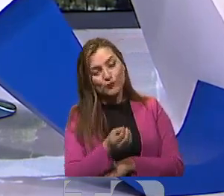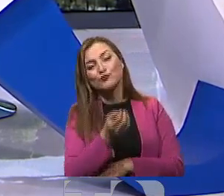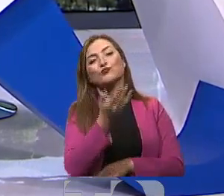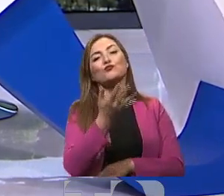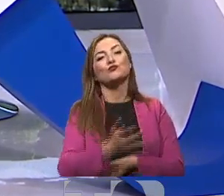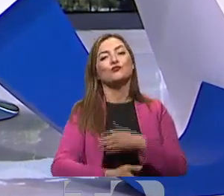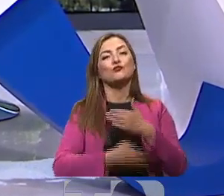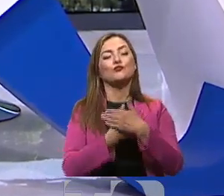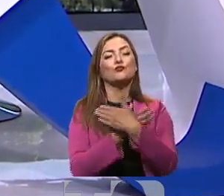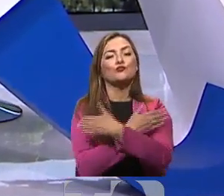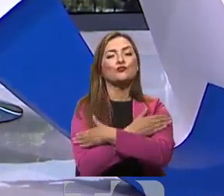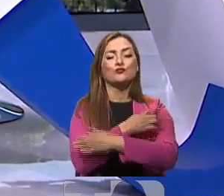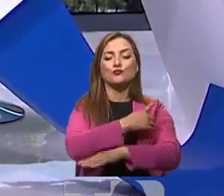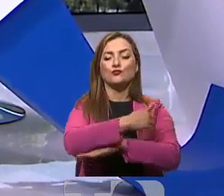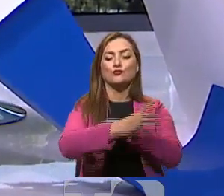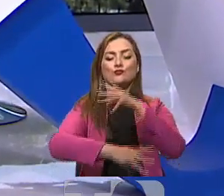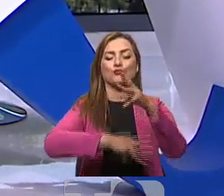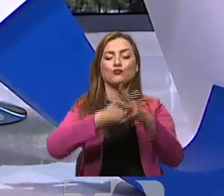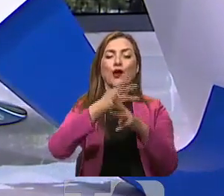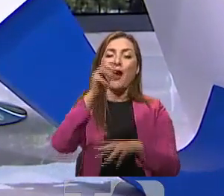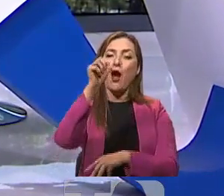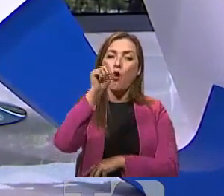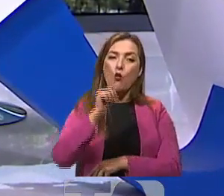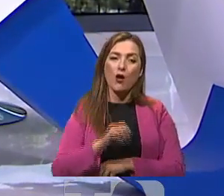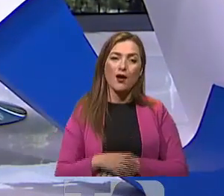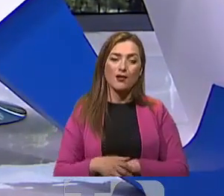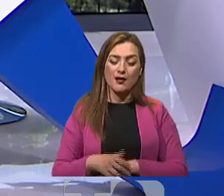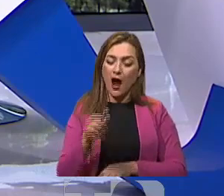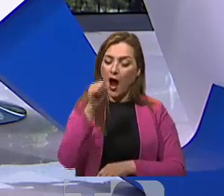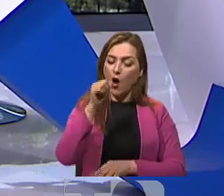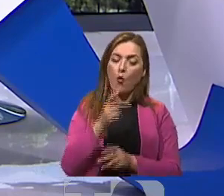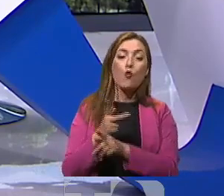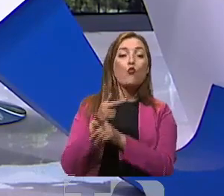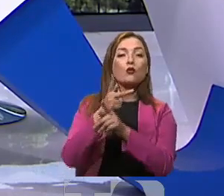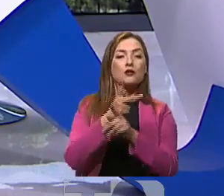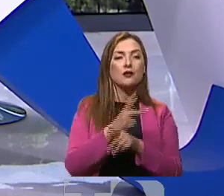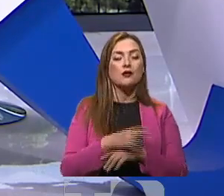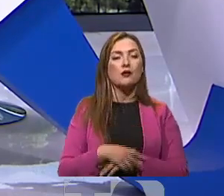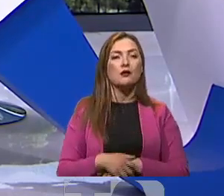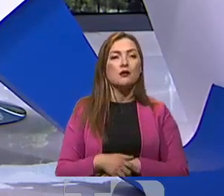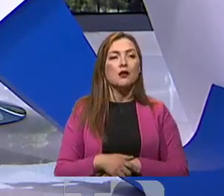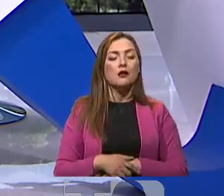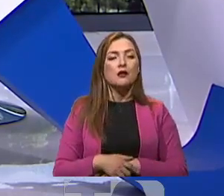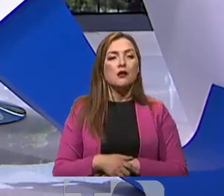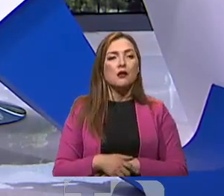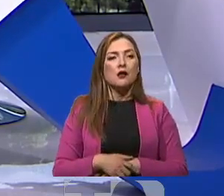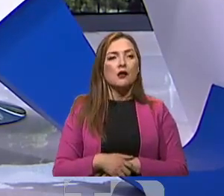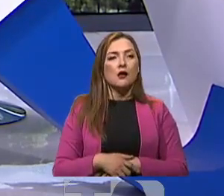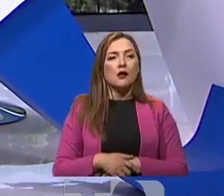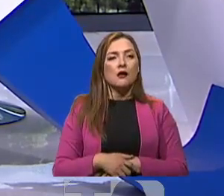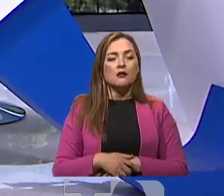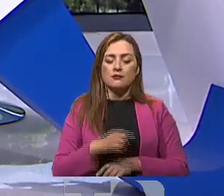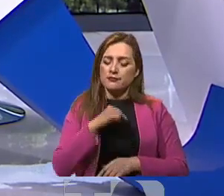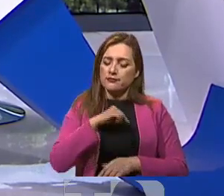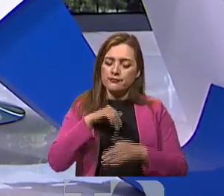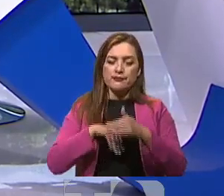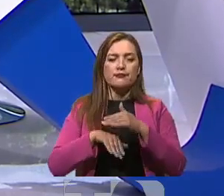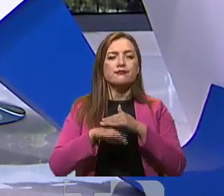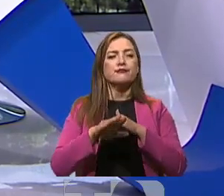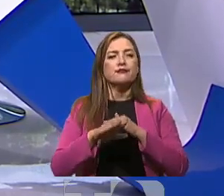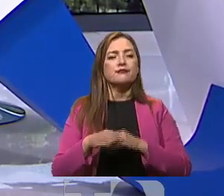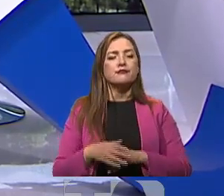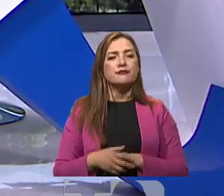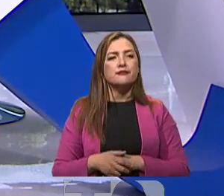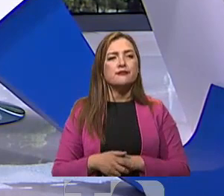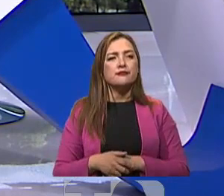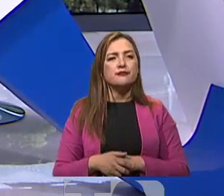abrazo con todos. Día Mundial del Agua. Sí, hay que cuidar este recurso natural, entrar conscientemente y saber